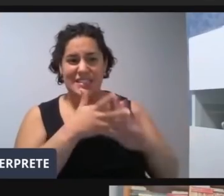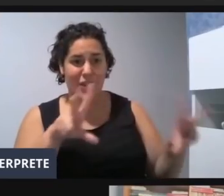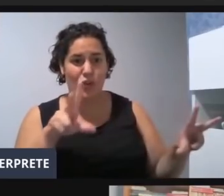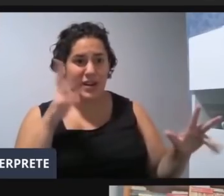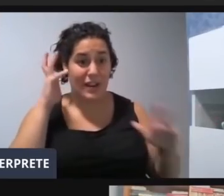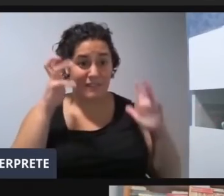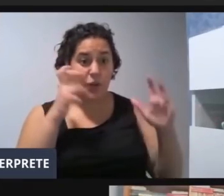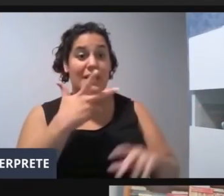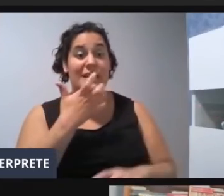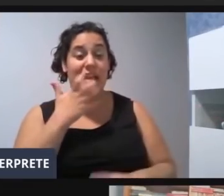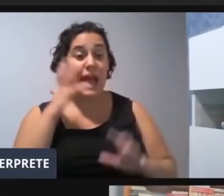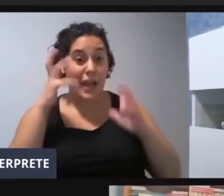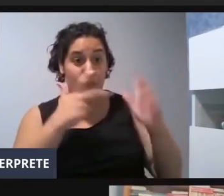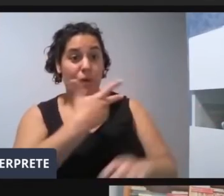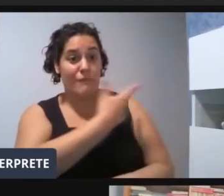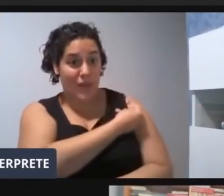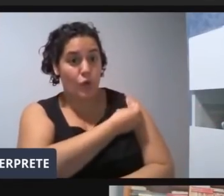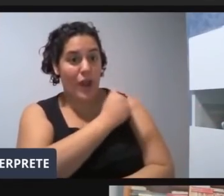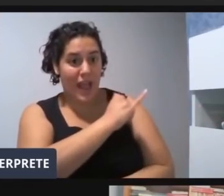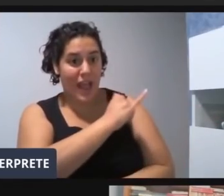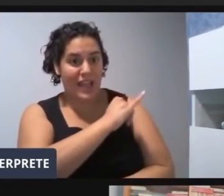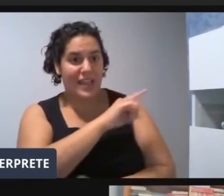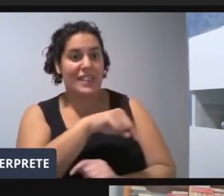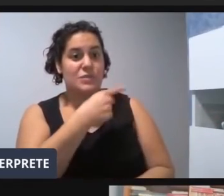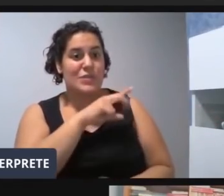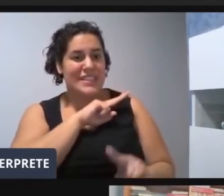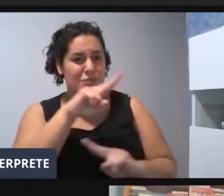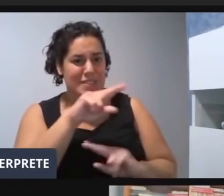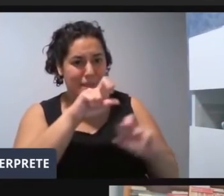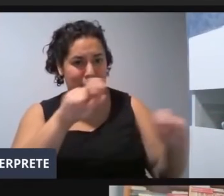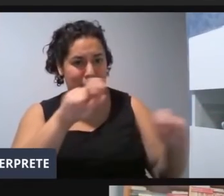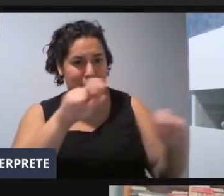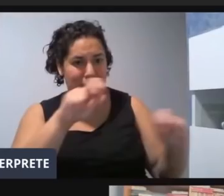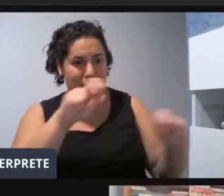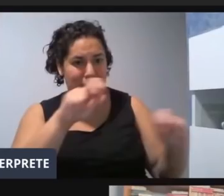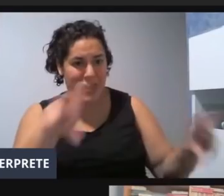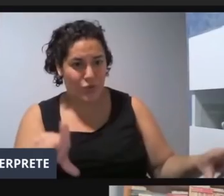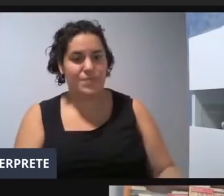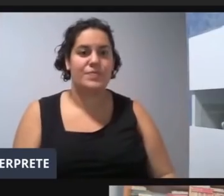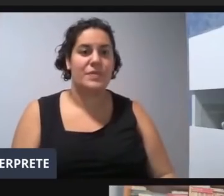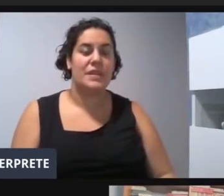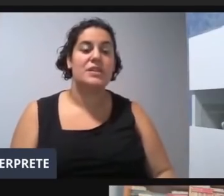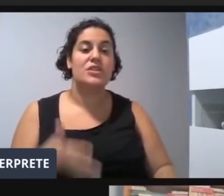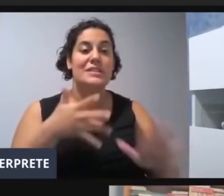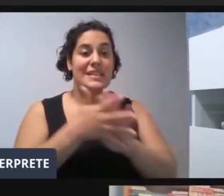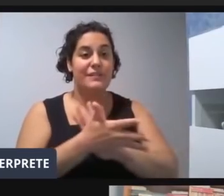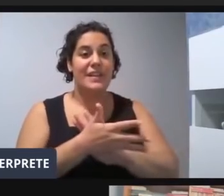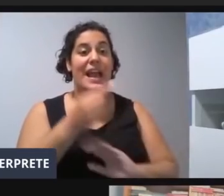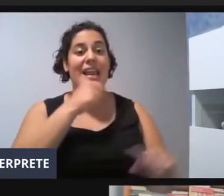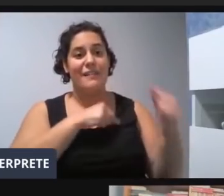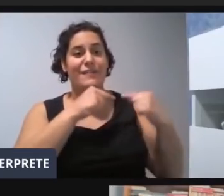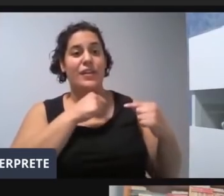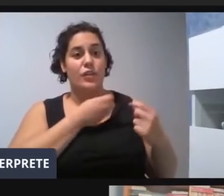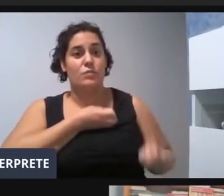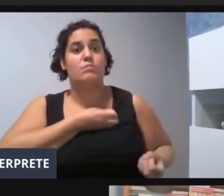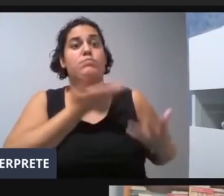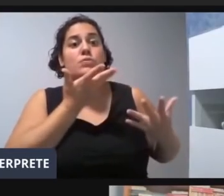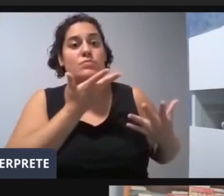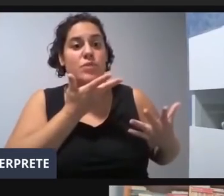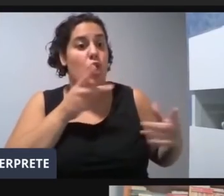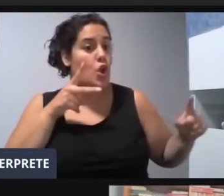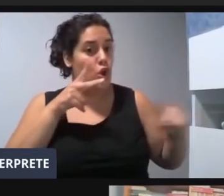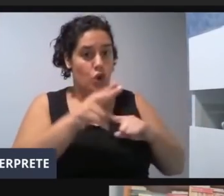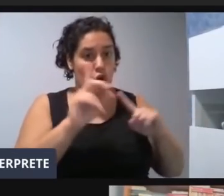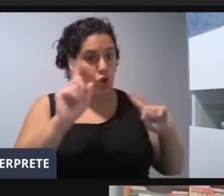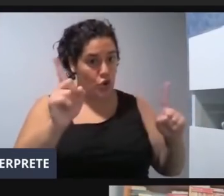se exacerba la infección en lugar de prevenirse. Entonces, por lo tanto, probar las vacunas en los